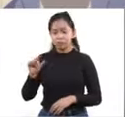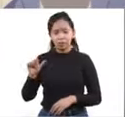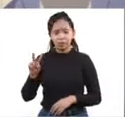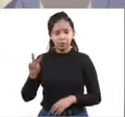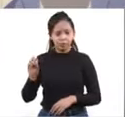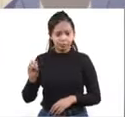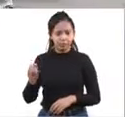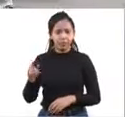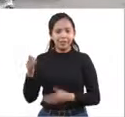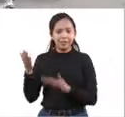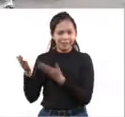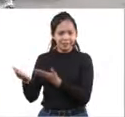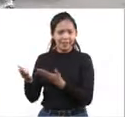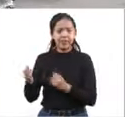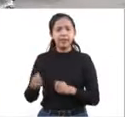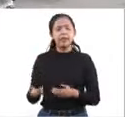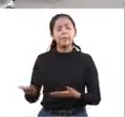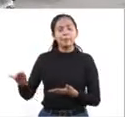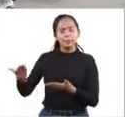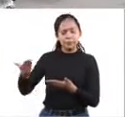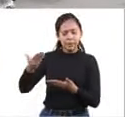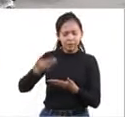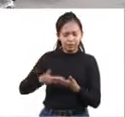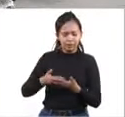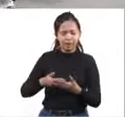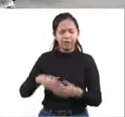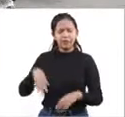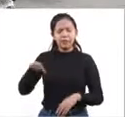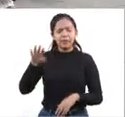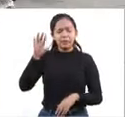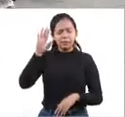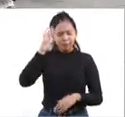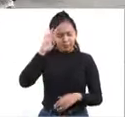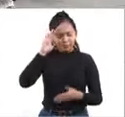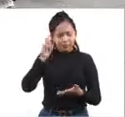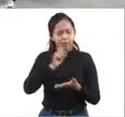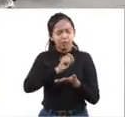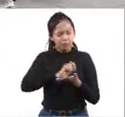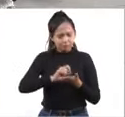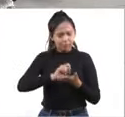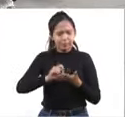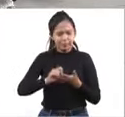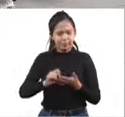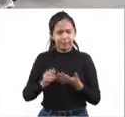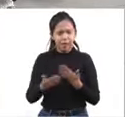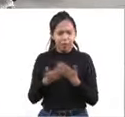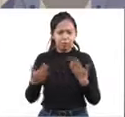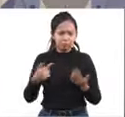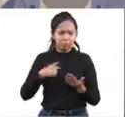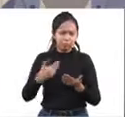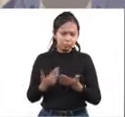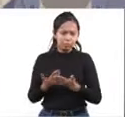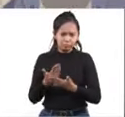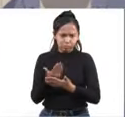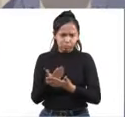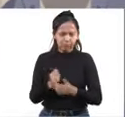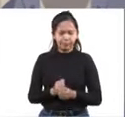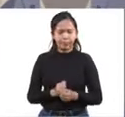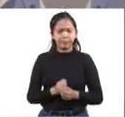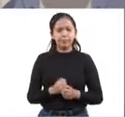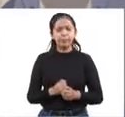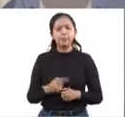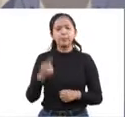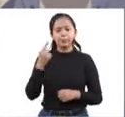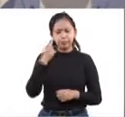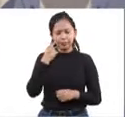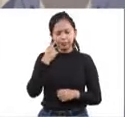un pensamiento recientemente de su partida, del cual les comparto lo siguiente, porque describen